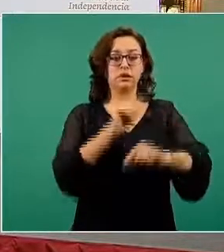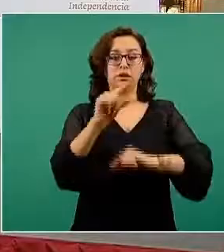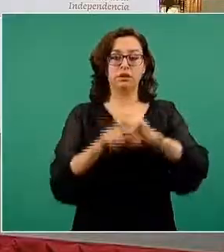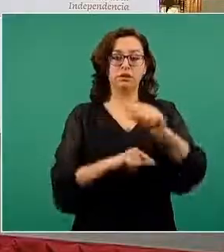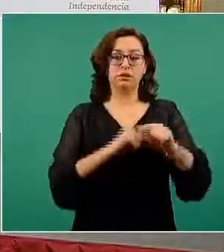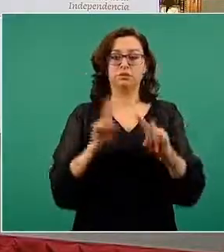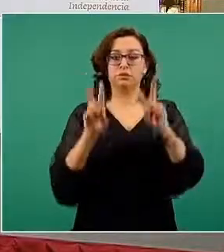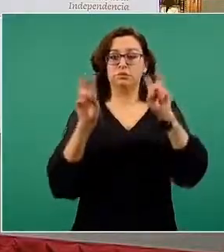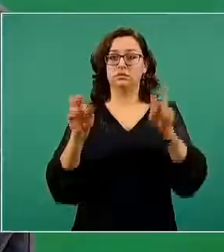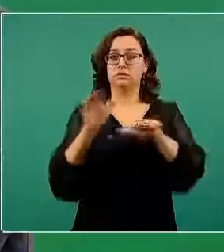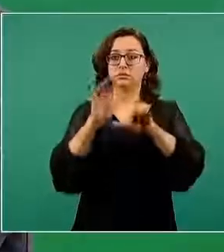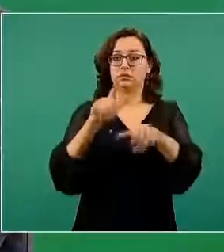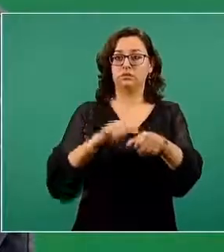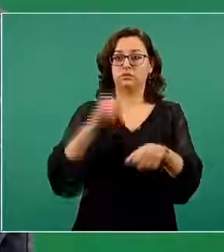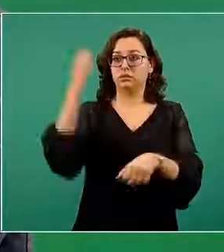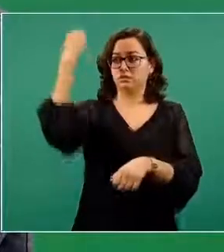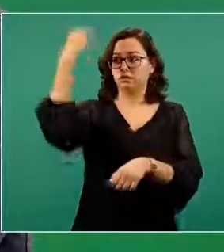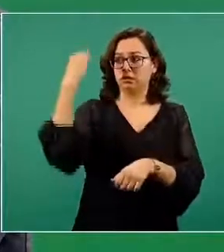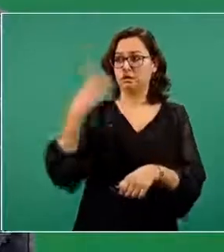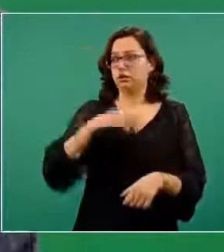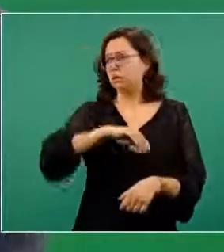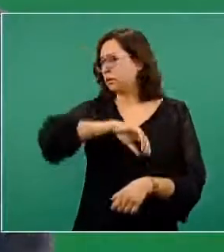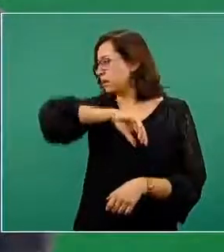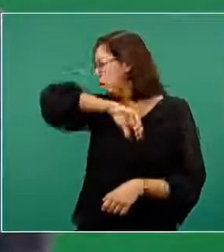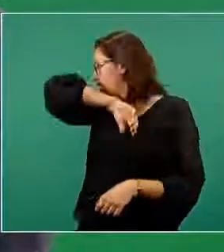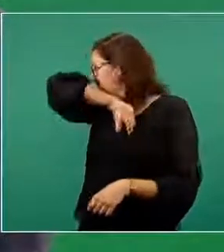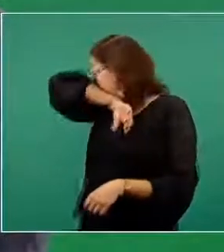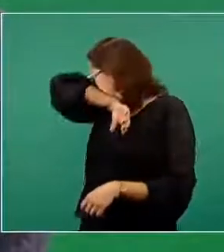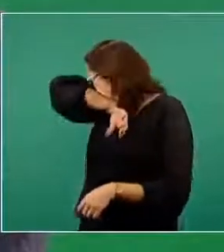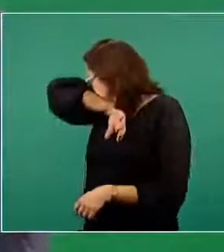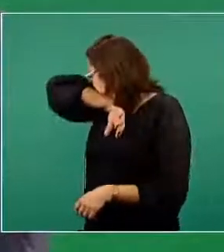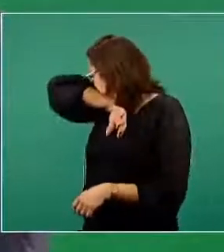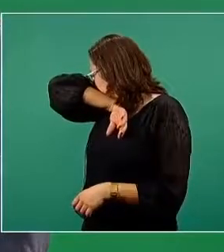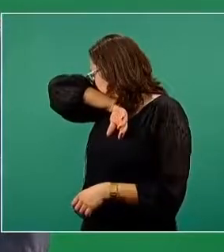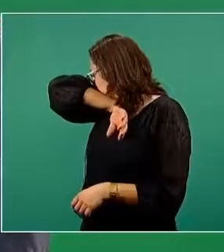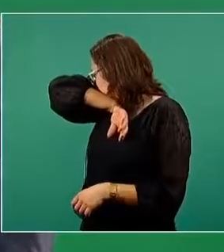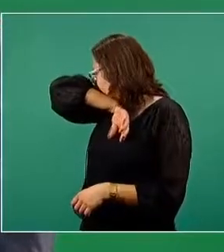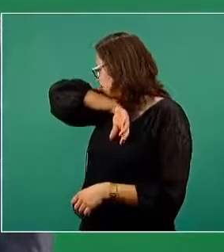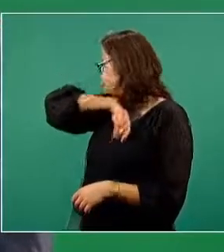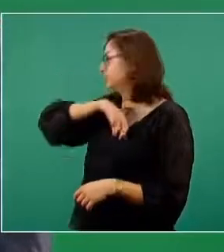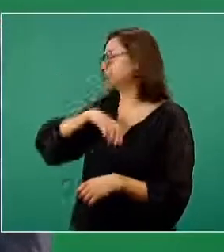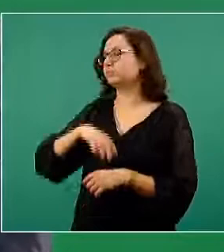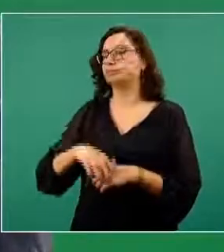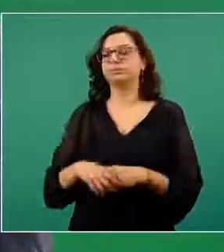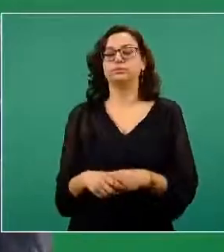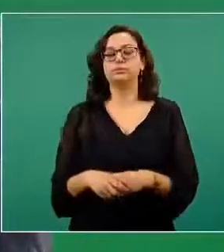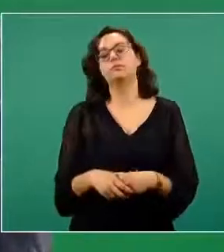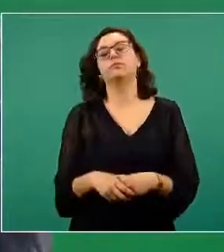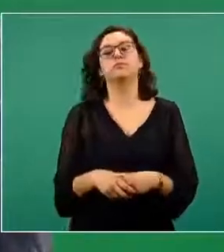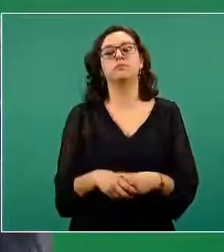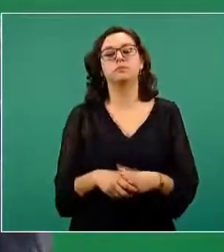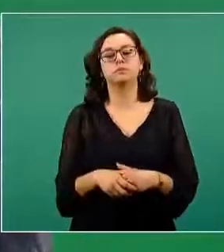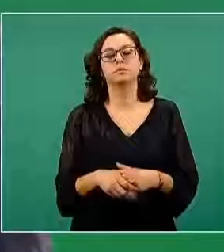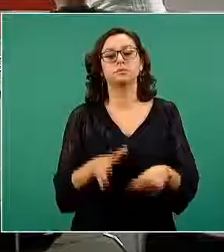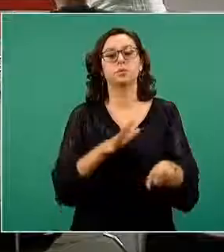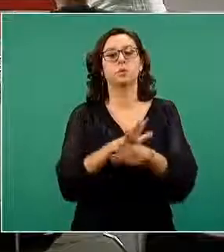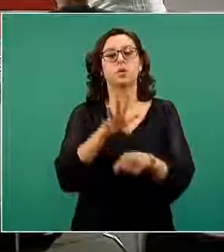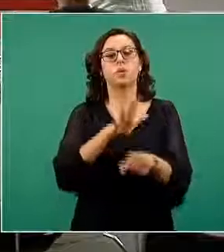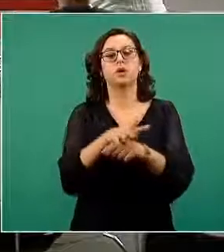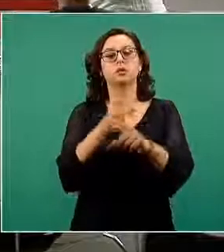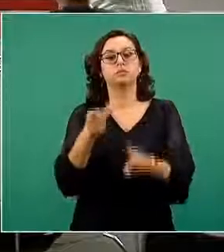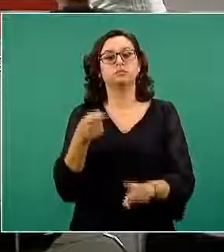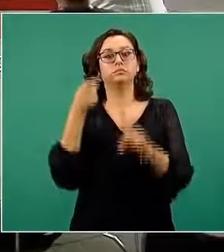COVID. La disposición técnica tiene como propósito reducir la movilidad en el